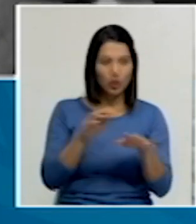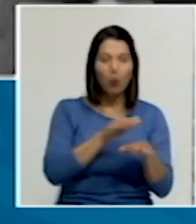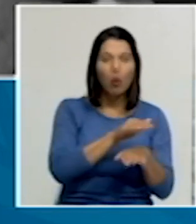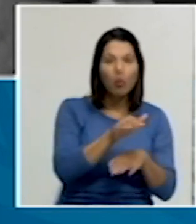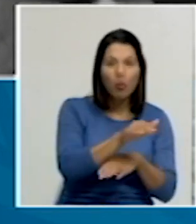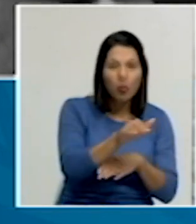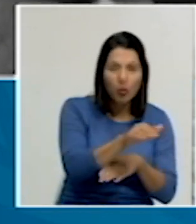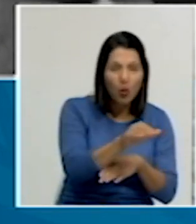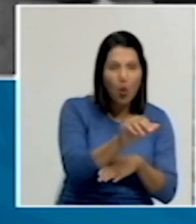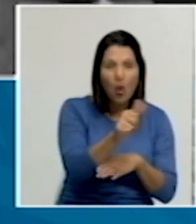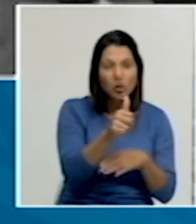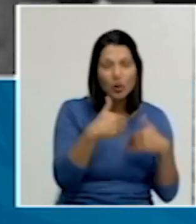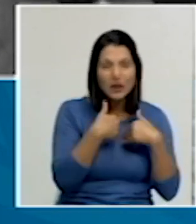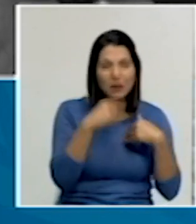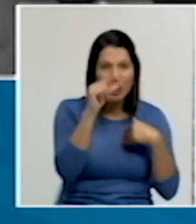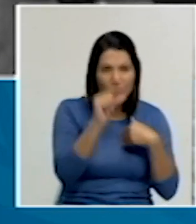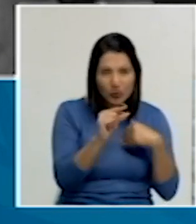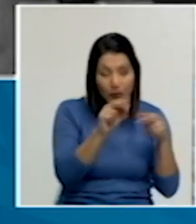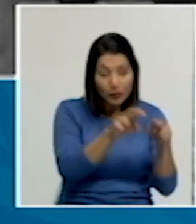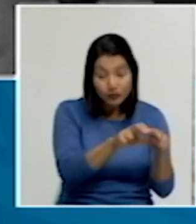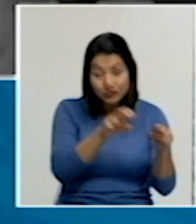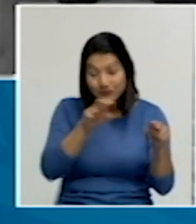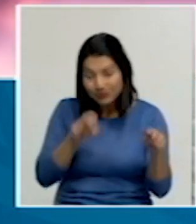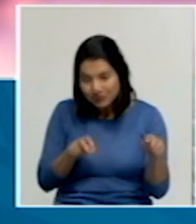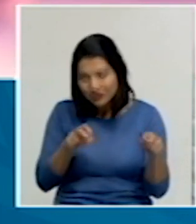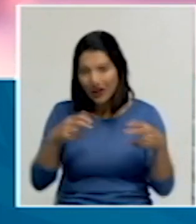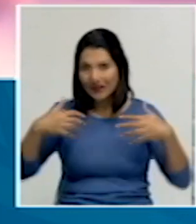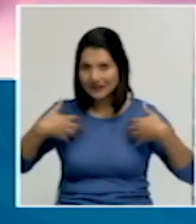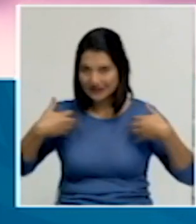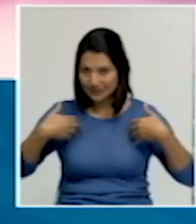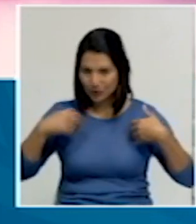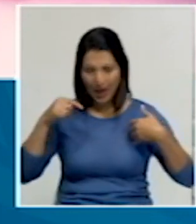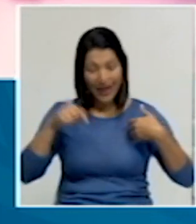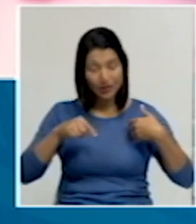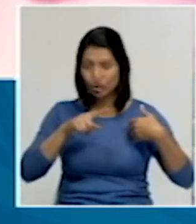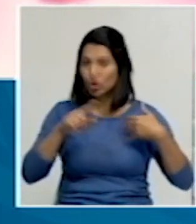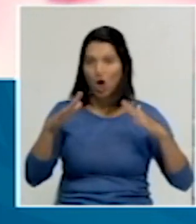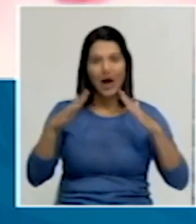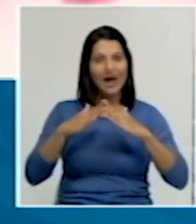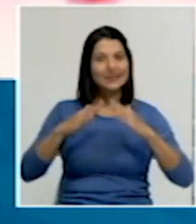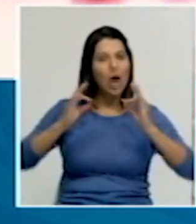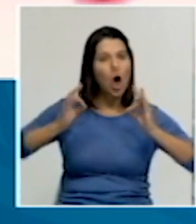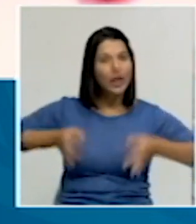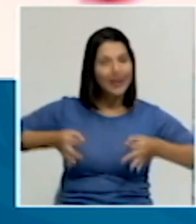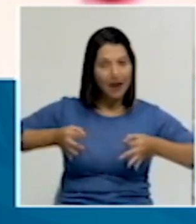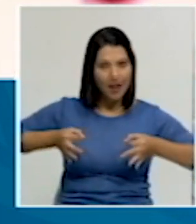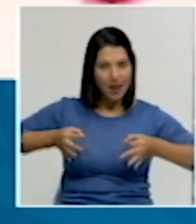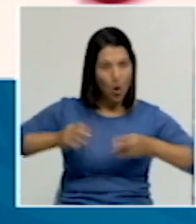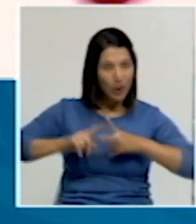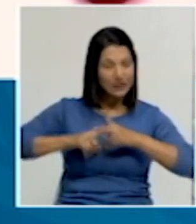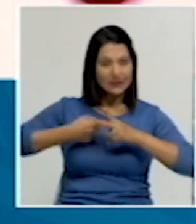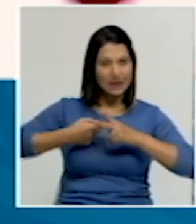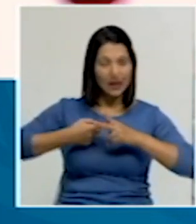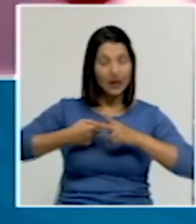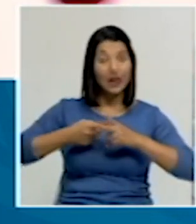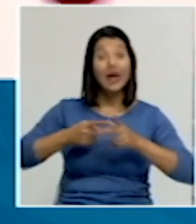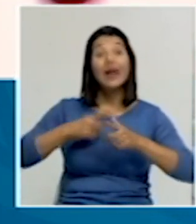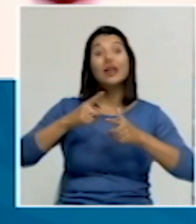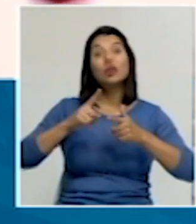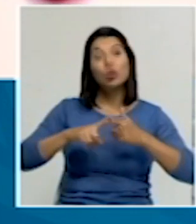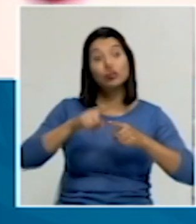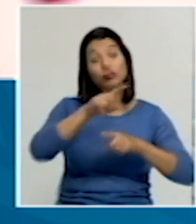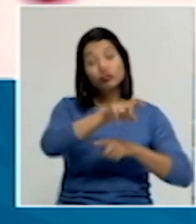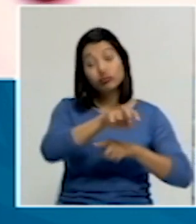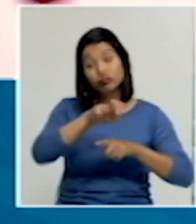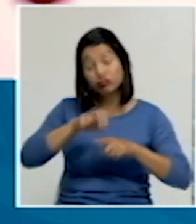ser un hospedador accidental, produce cierto nivel de enfermedad, como el que se produce